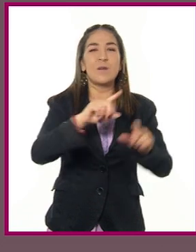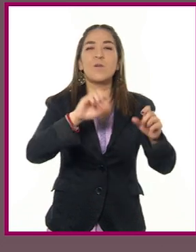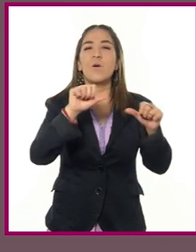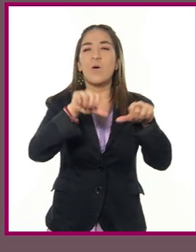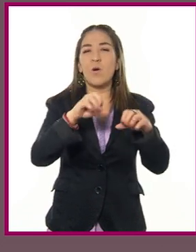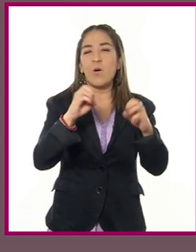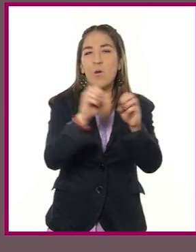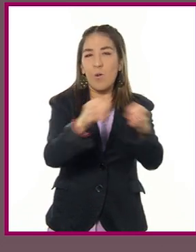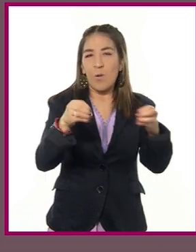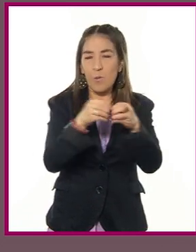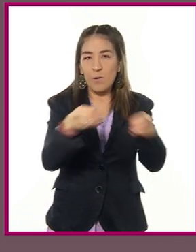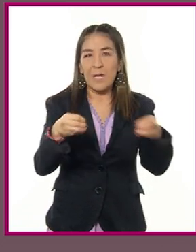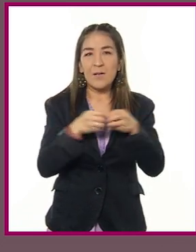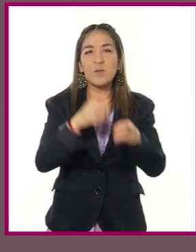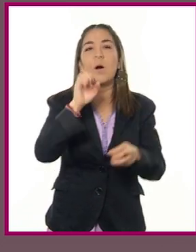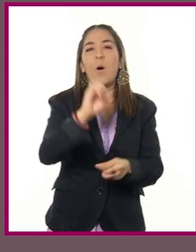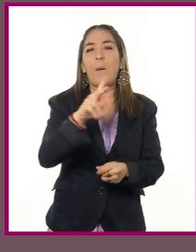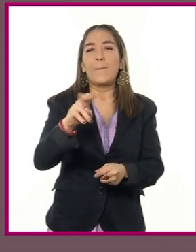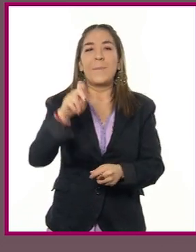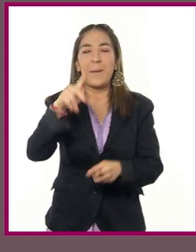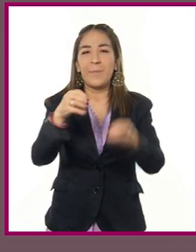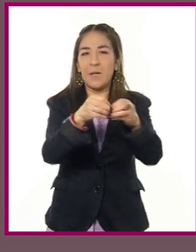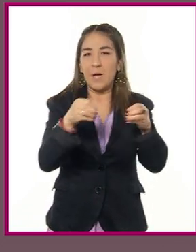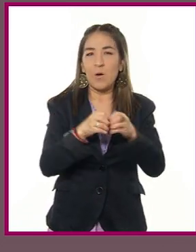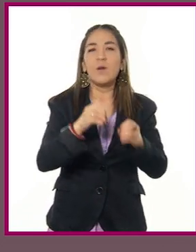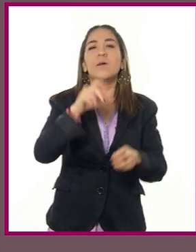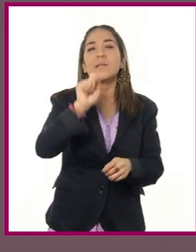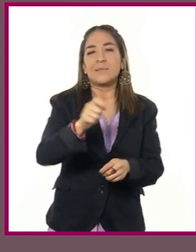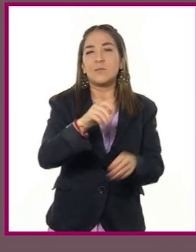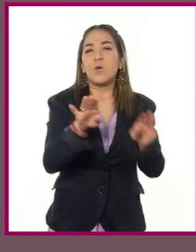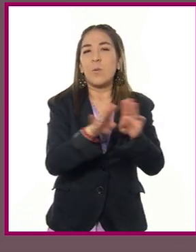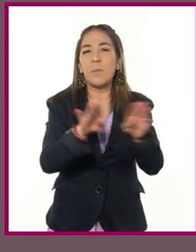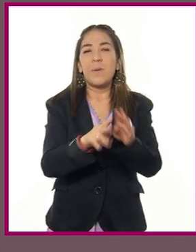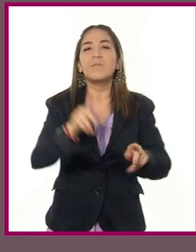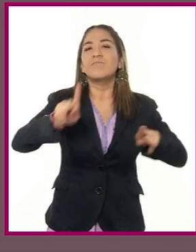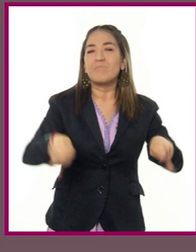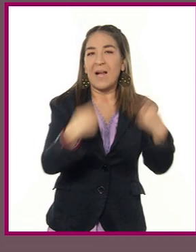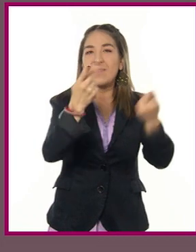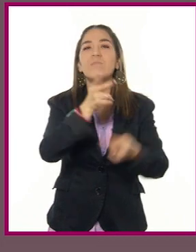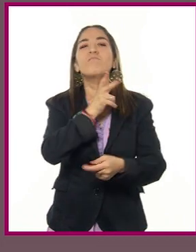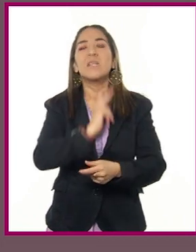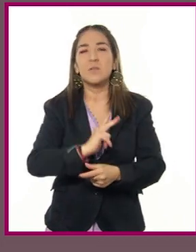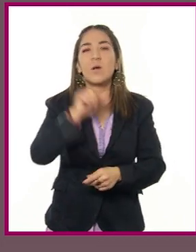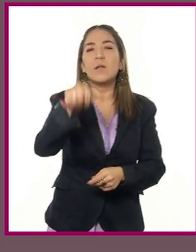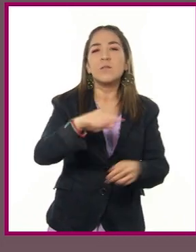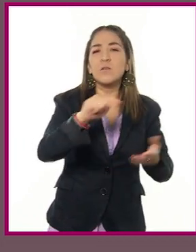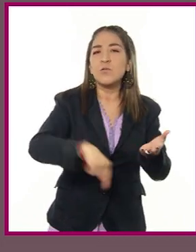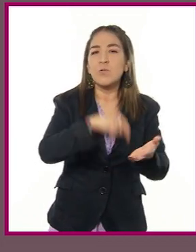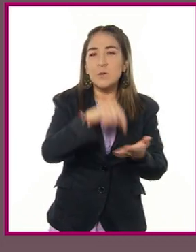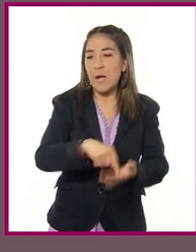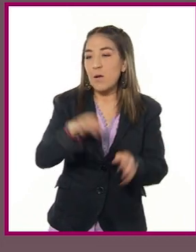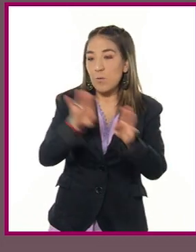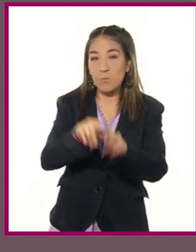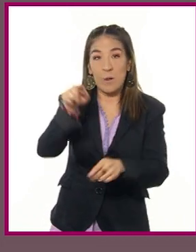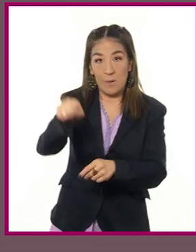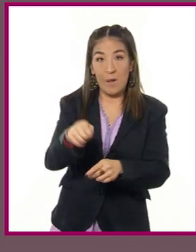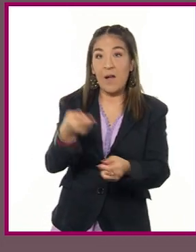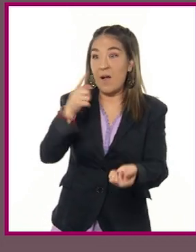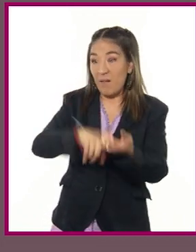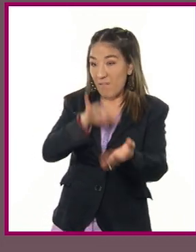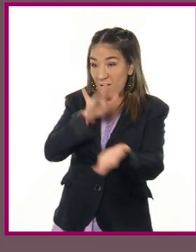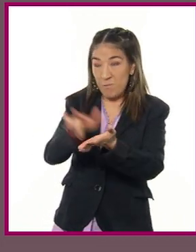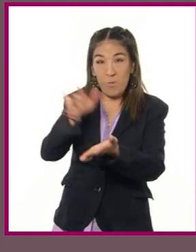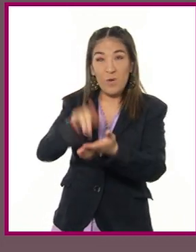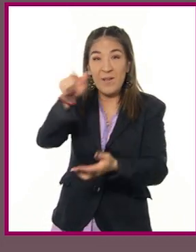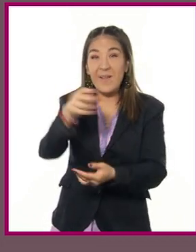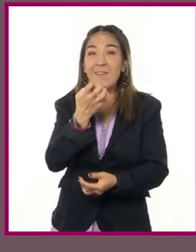Organización de Países Exportadores de Petróleo, decide imponer un embargo a los países que habían apoyado a Israel.